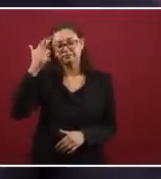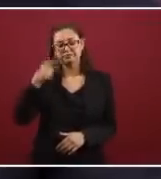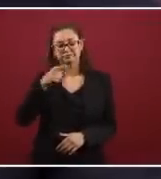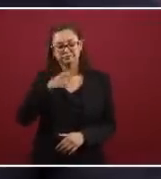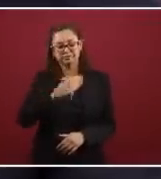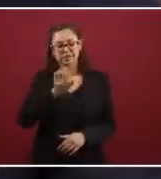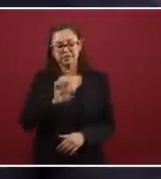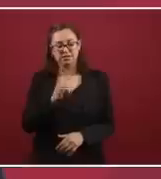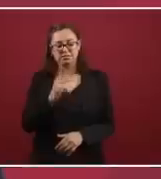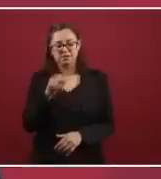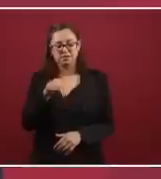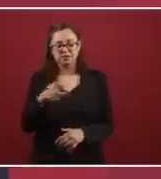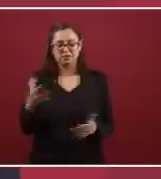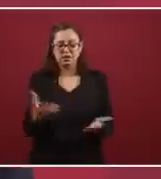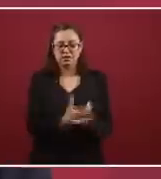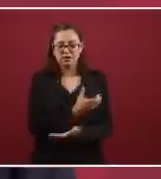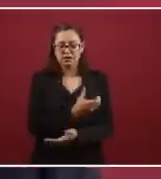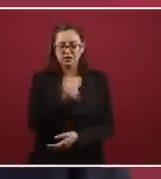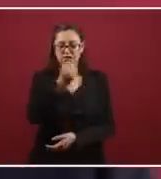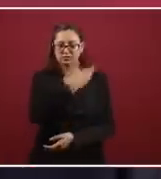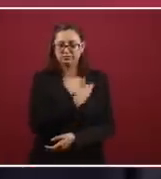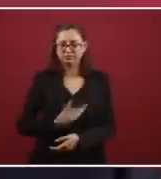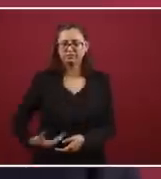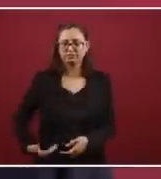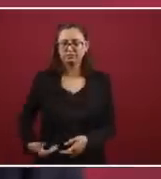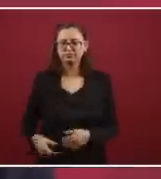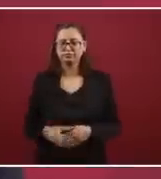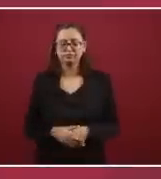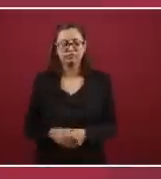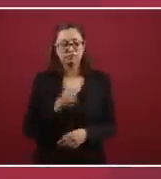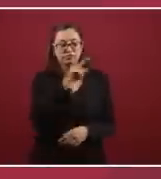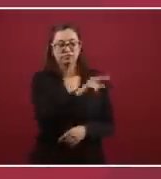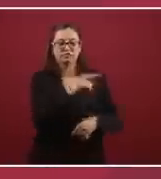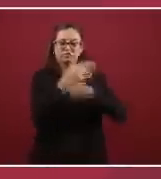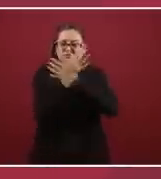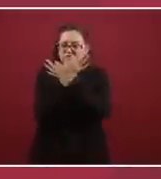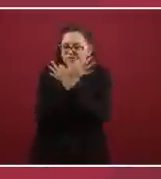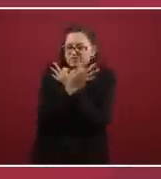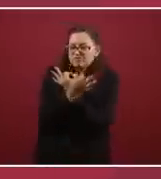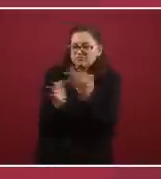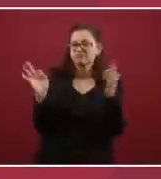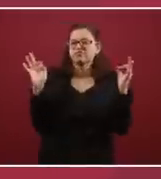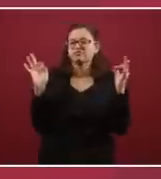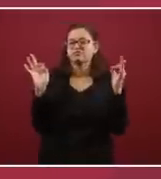Peña, declaró de que llevaba días